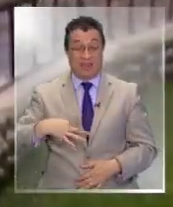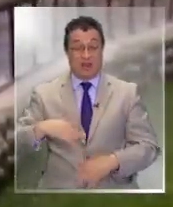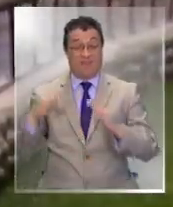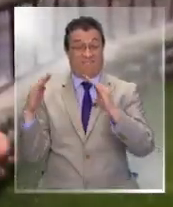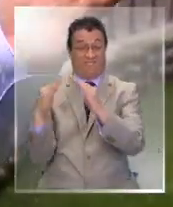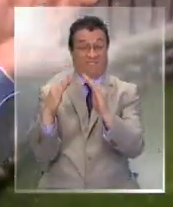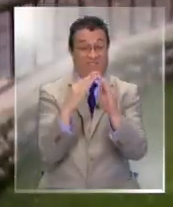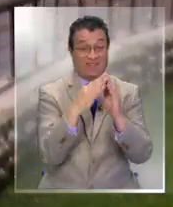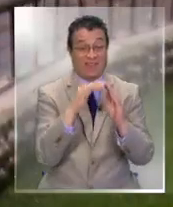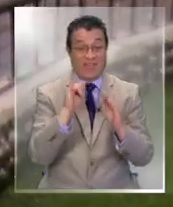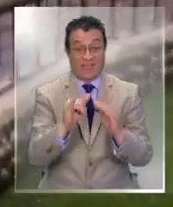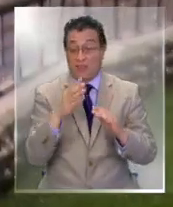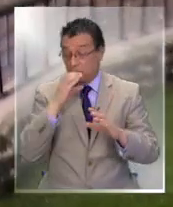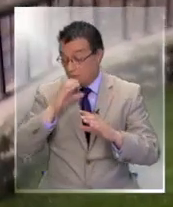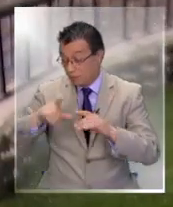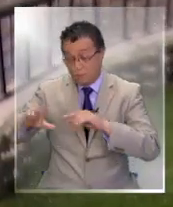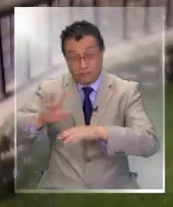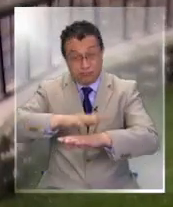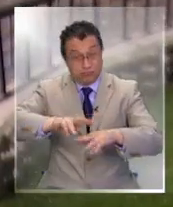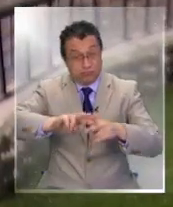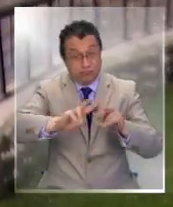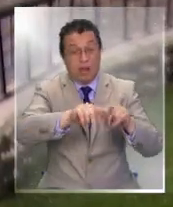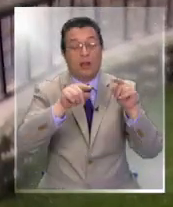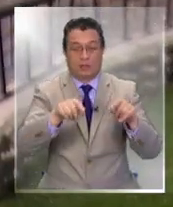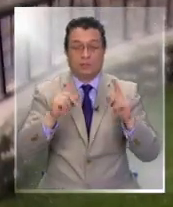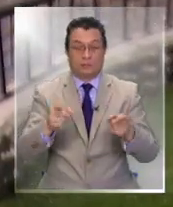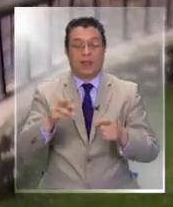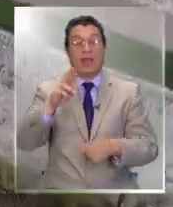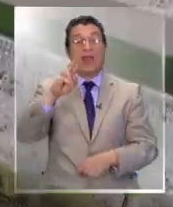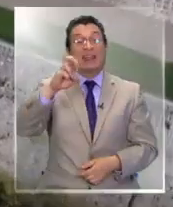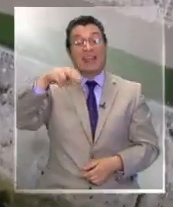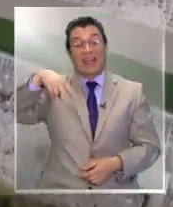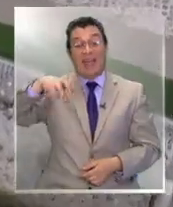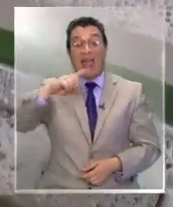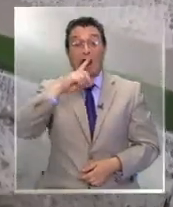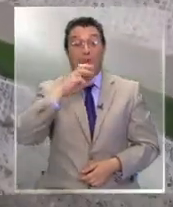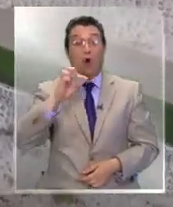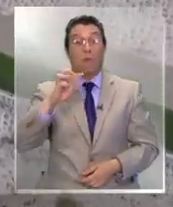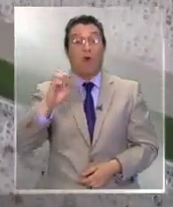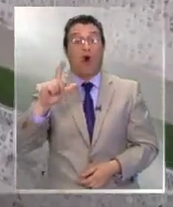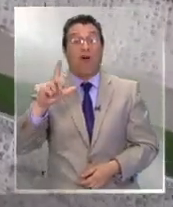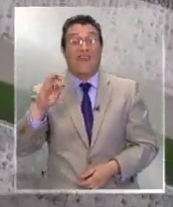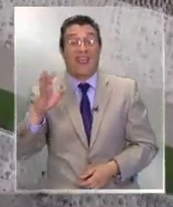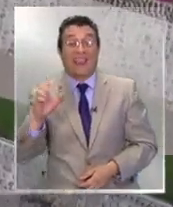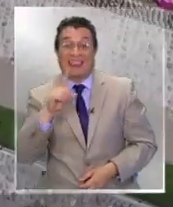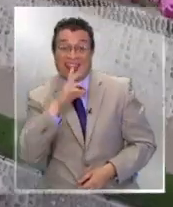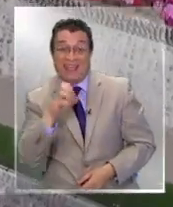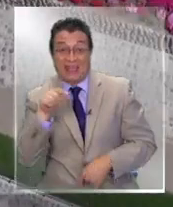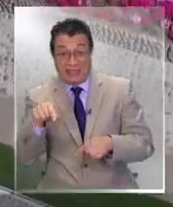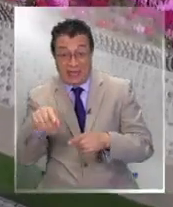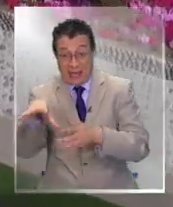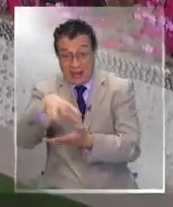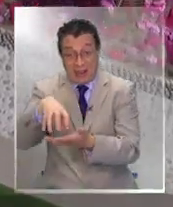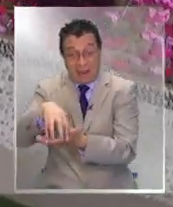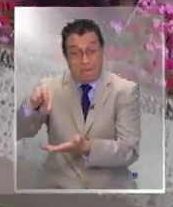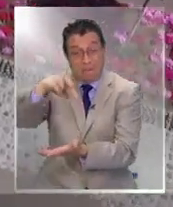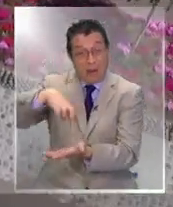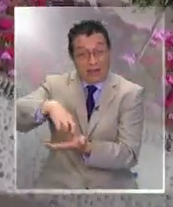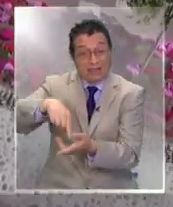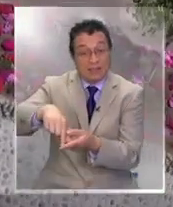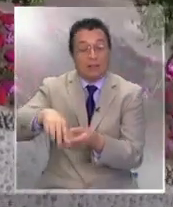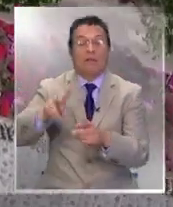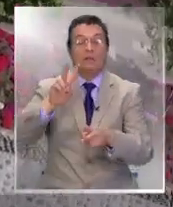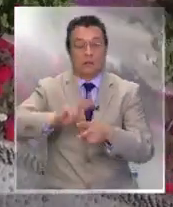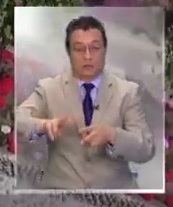uno de los temas más emblemáticos justamente donde estamos hoy en día, que es el Parque Renato Poblete, que justamente lo que busca es recuperar toda la